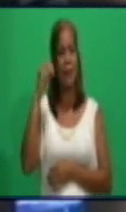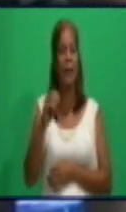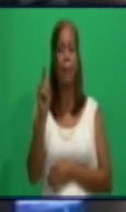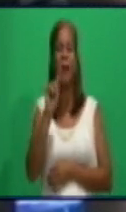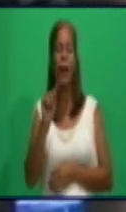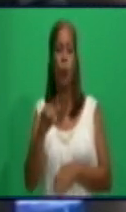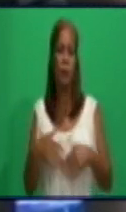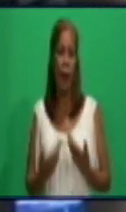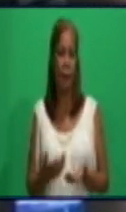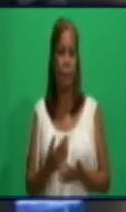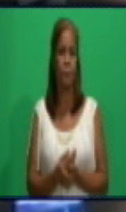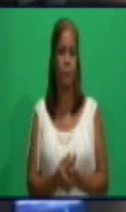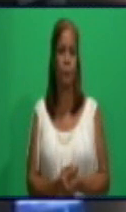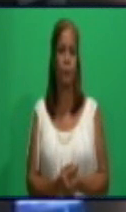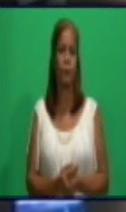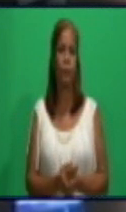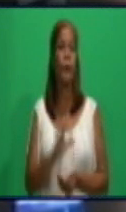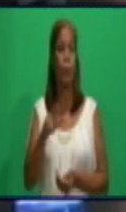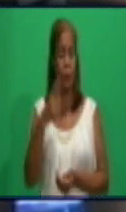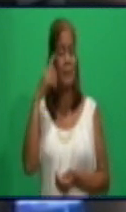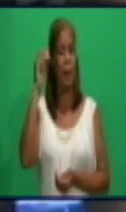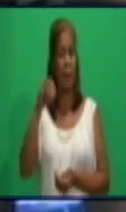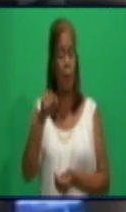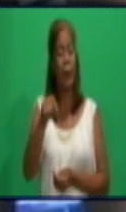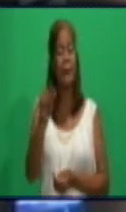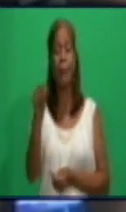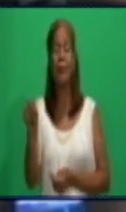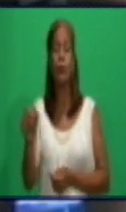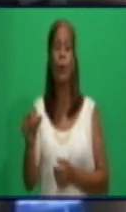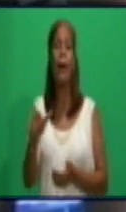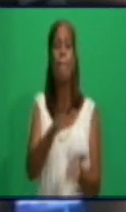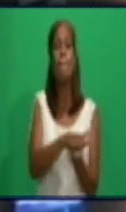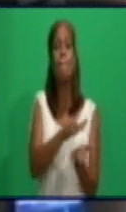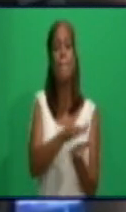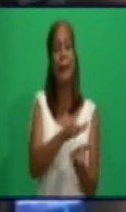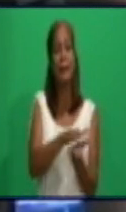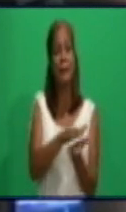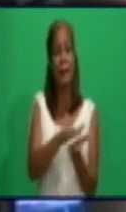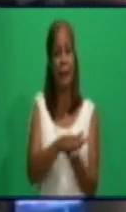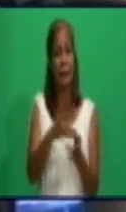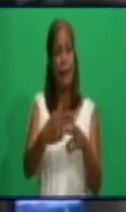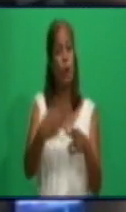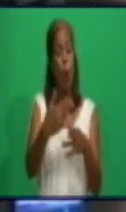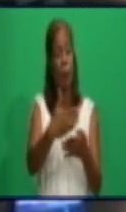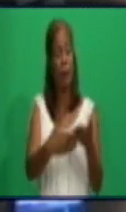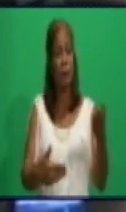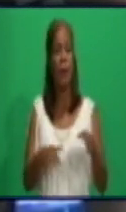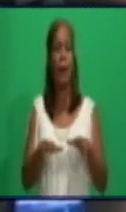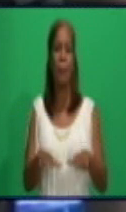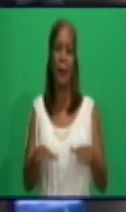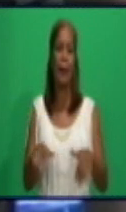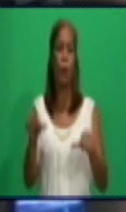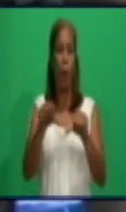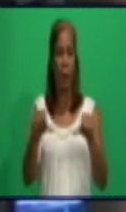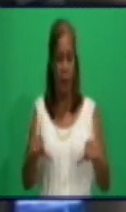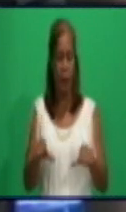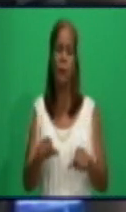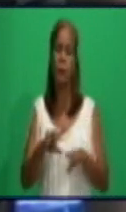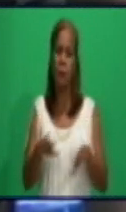en el registro de pacientes pendientes de tratamiento quirúrgico, y en la medida de que se pueda ir incrementando el nivel de